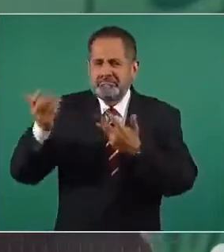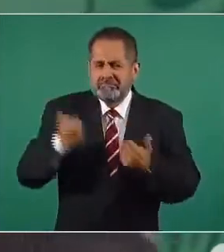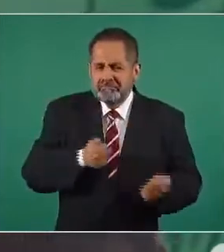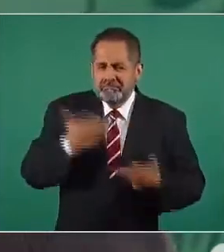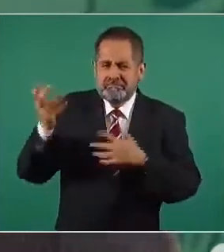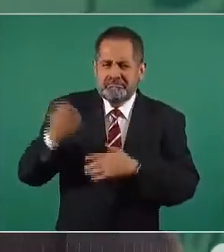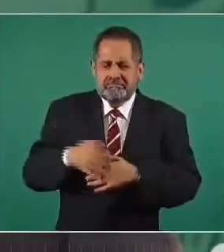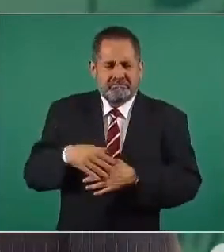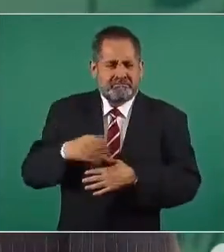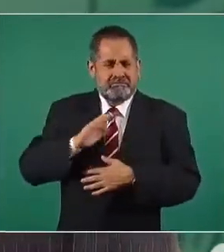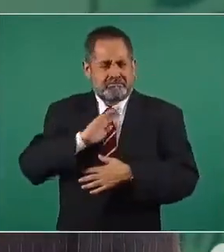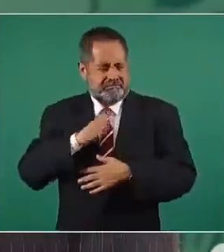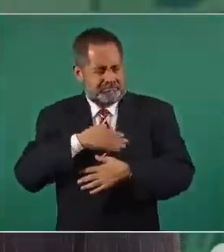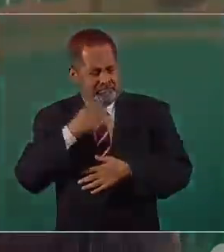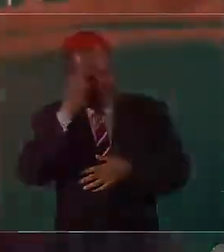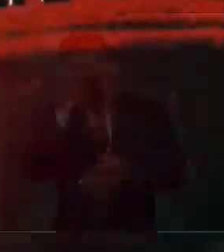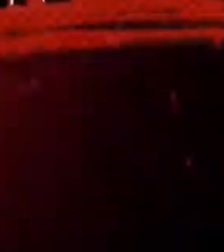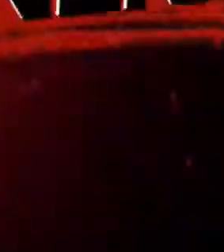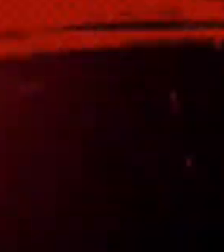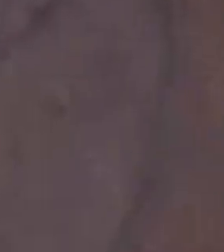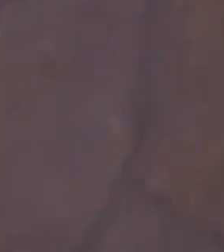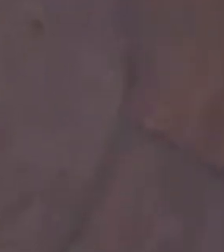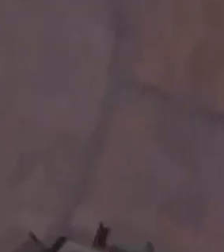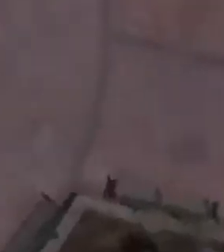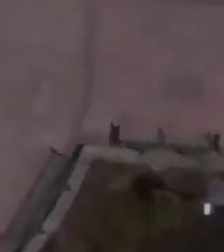empezaron los del Estado Mayor.